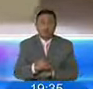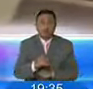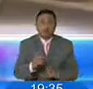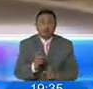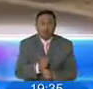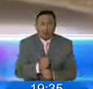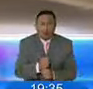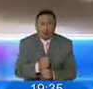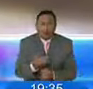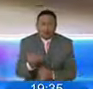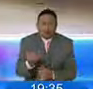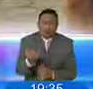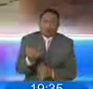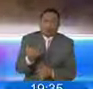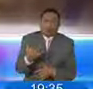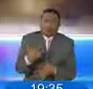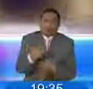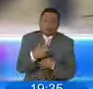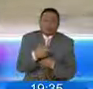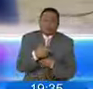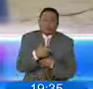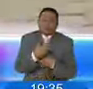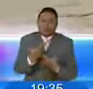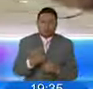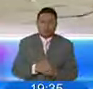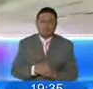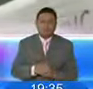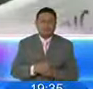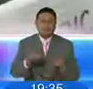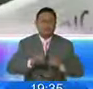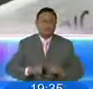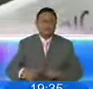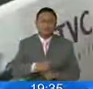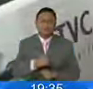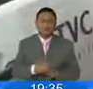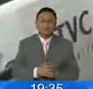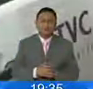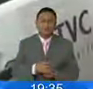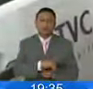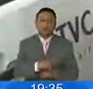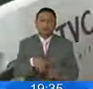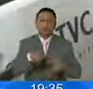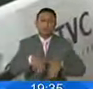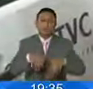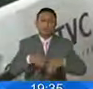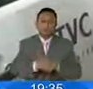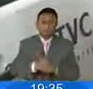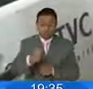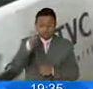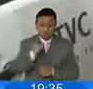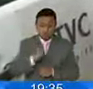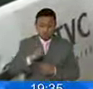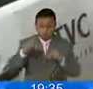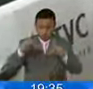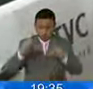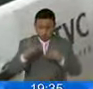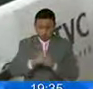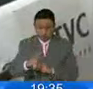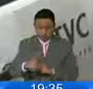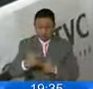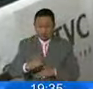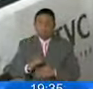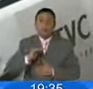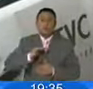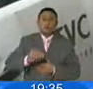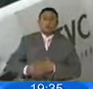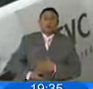huesos por la falta de comida. Los casos son diversos. Y hay una perrita que está ayer, justo le tomé una foto y está preñadita,